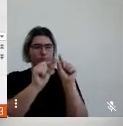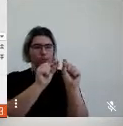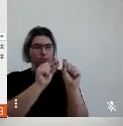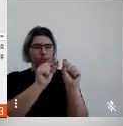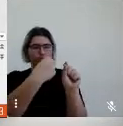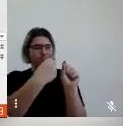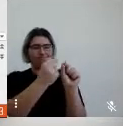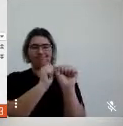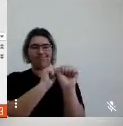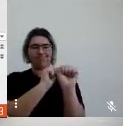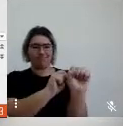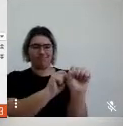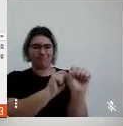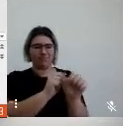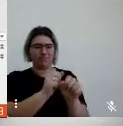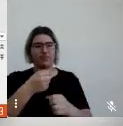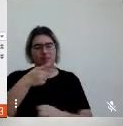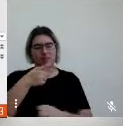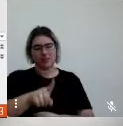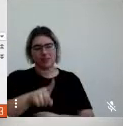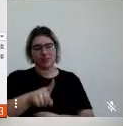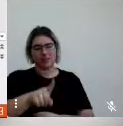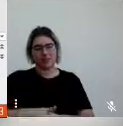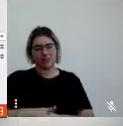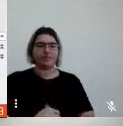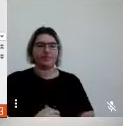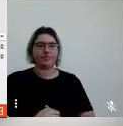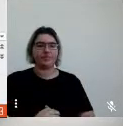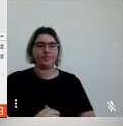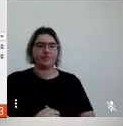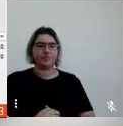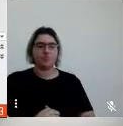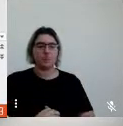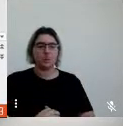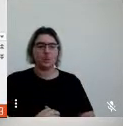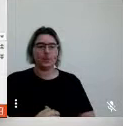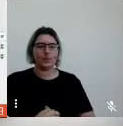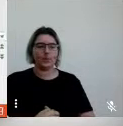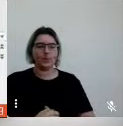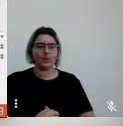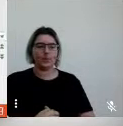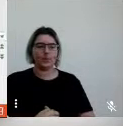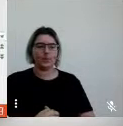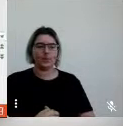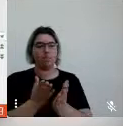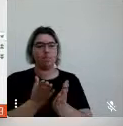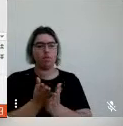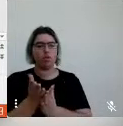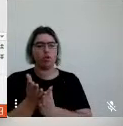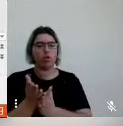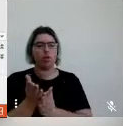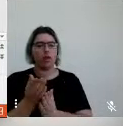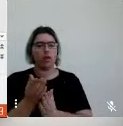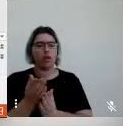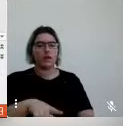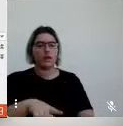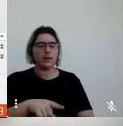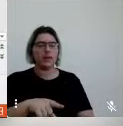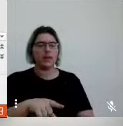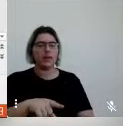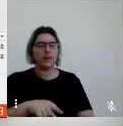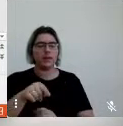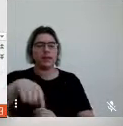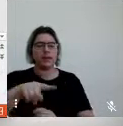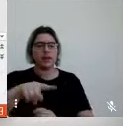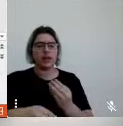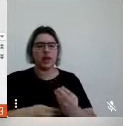papel del sistema inmunitario, de función inmune. Y por otra parte, también se encarga, como decía antes,